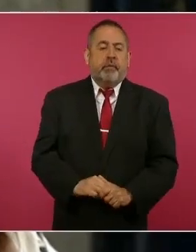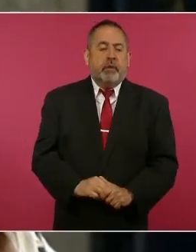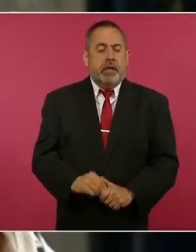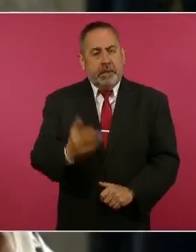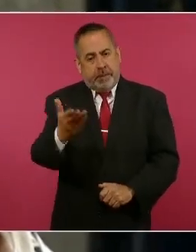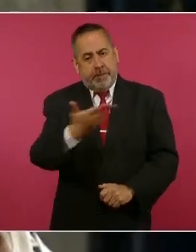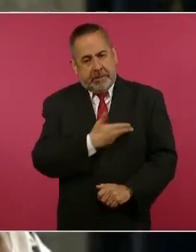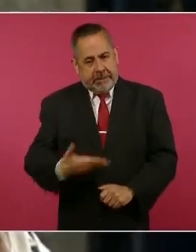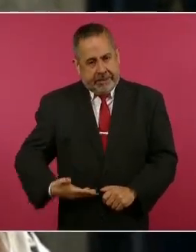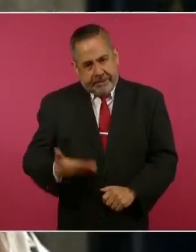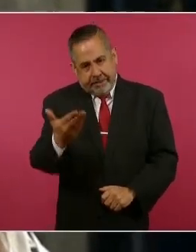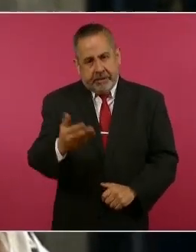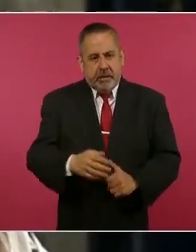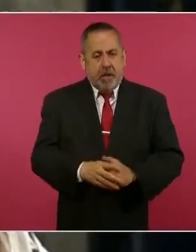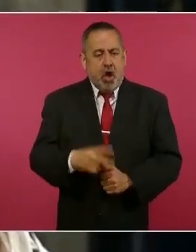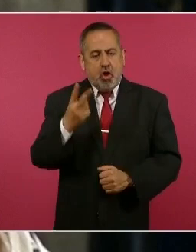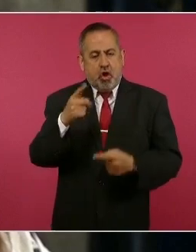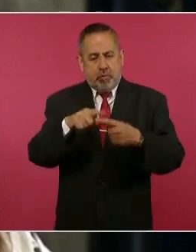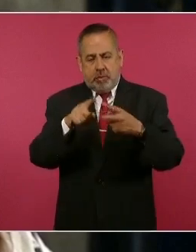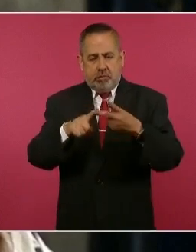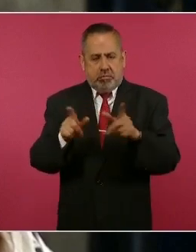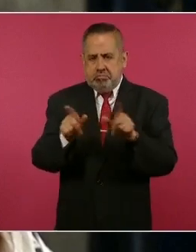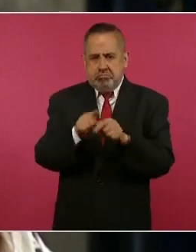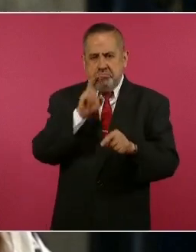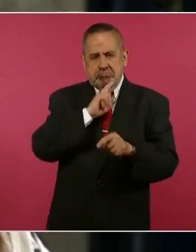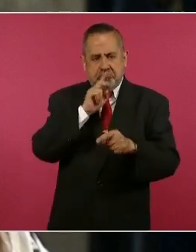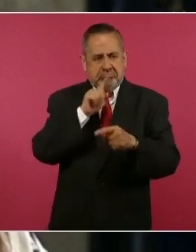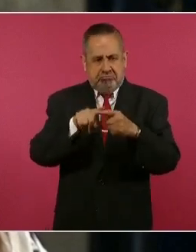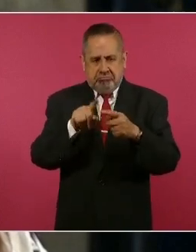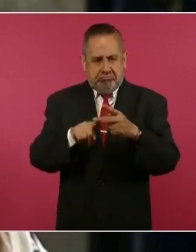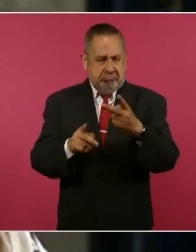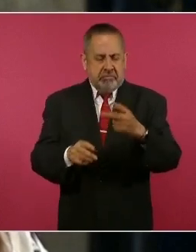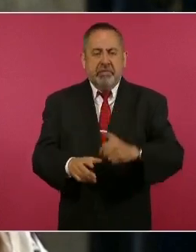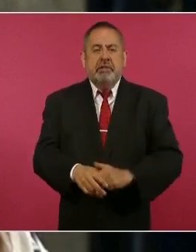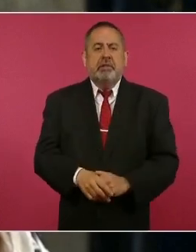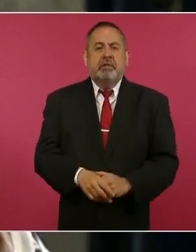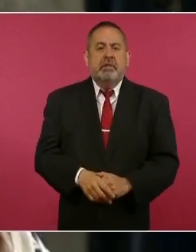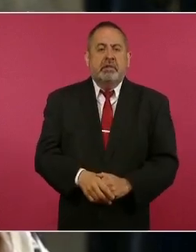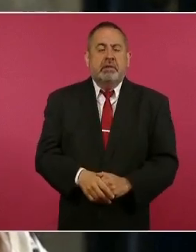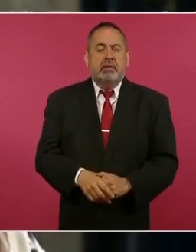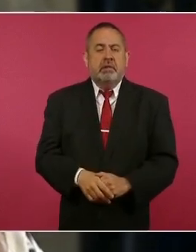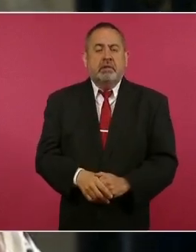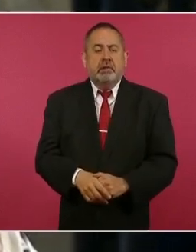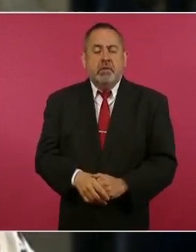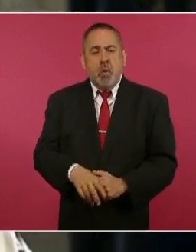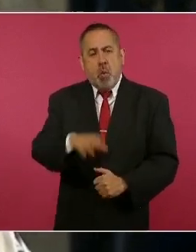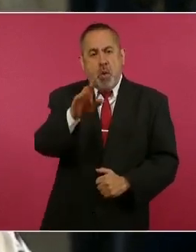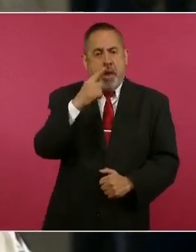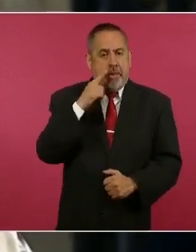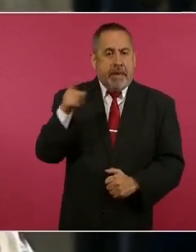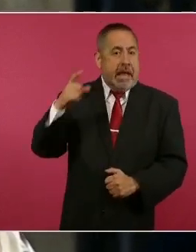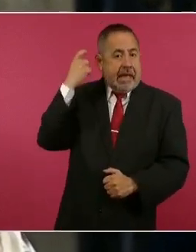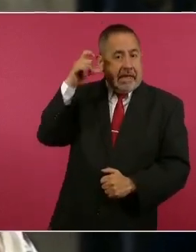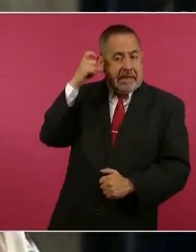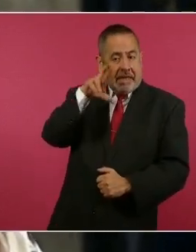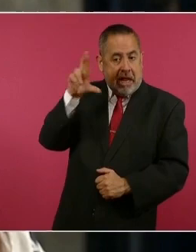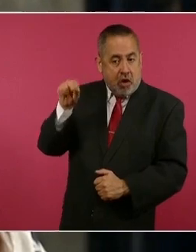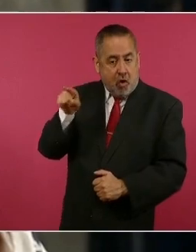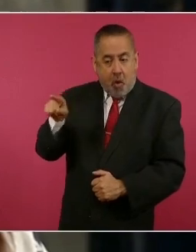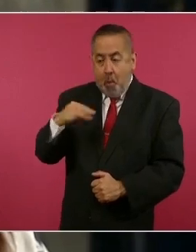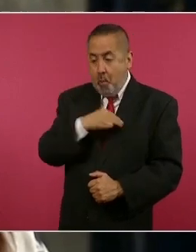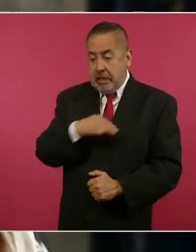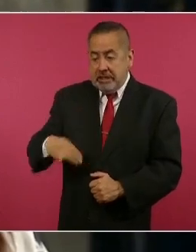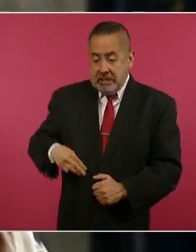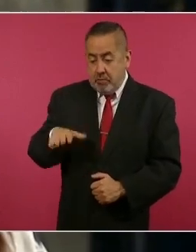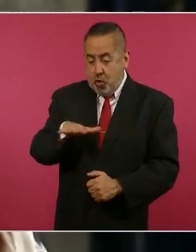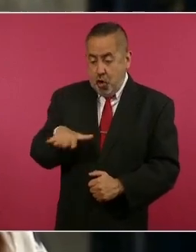Señor presidente, dos preguntas rápidamente. Uno de los municipios de Quintana Roo, y